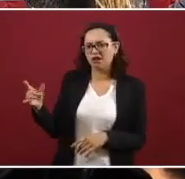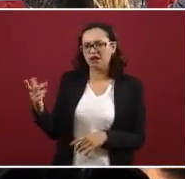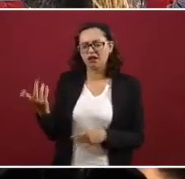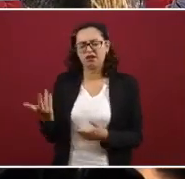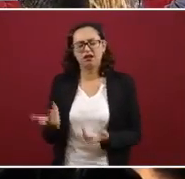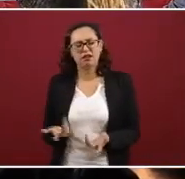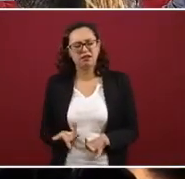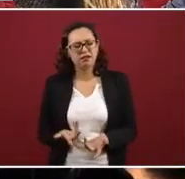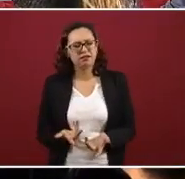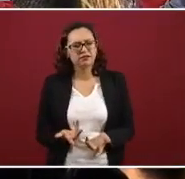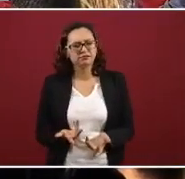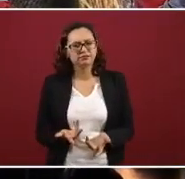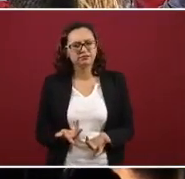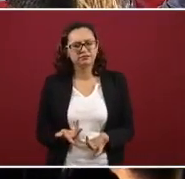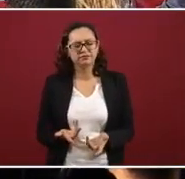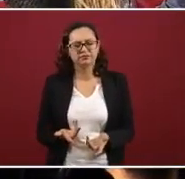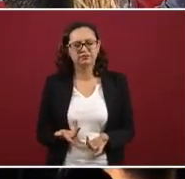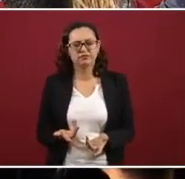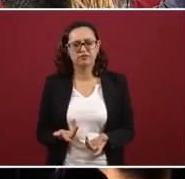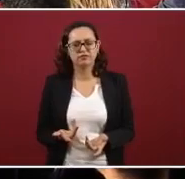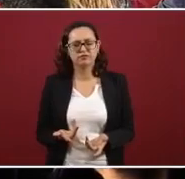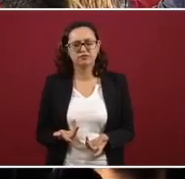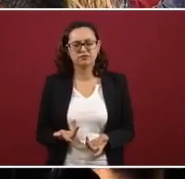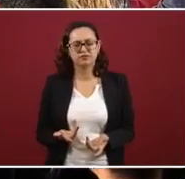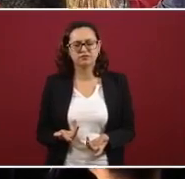donde el